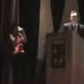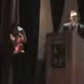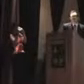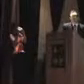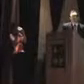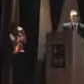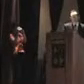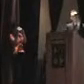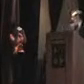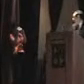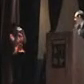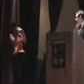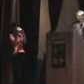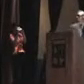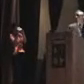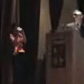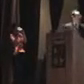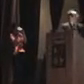asciende a 21.6 horas.